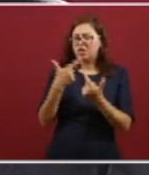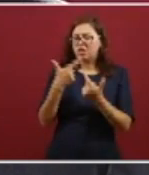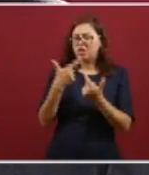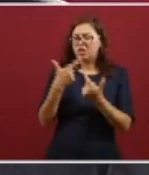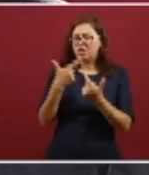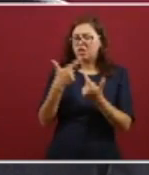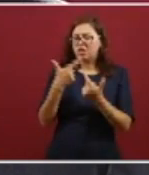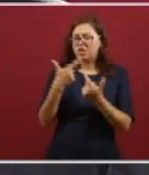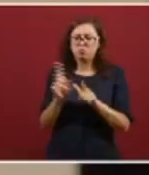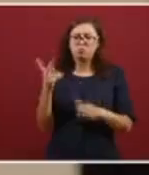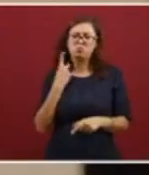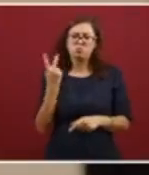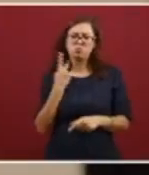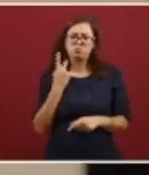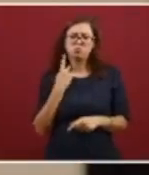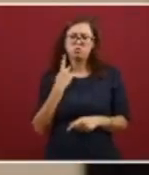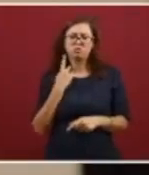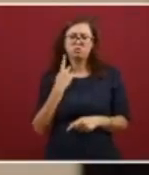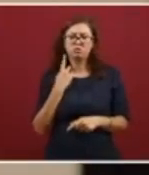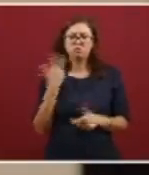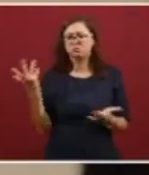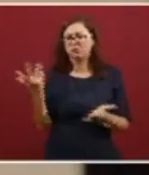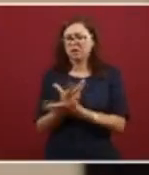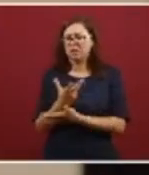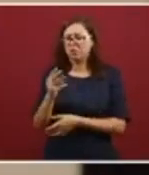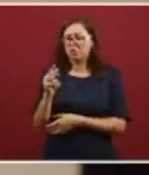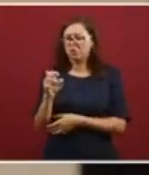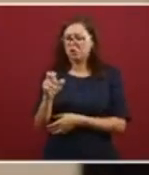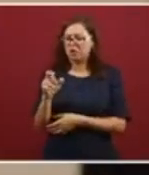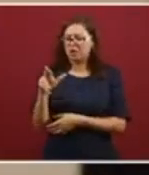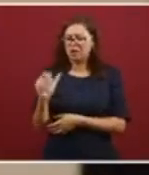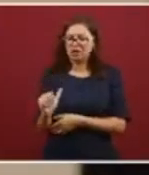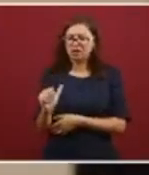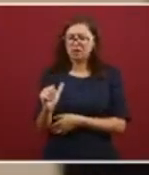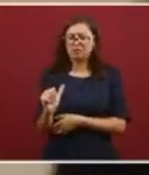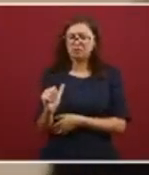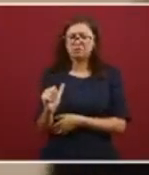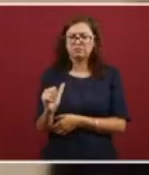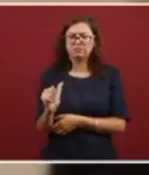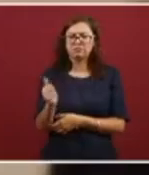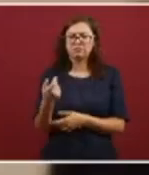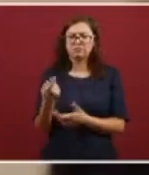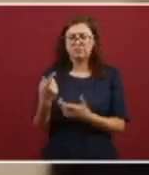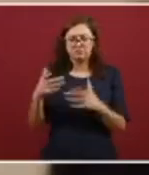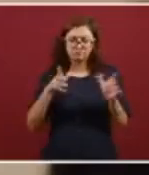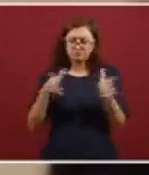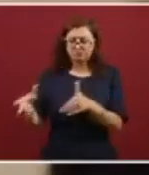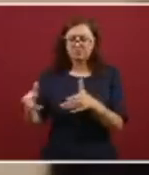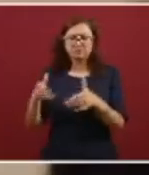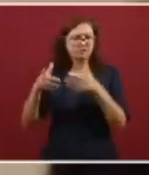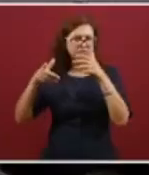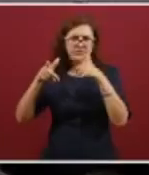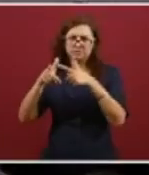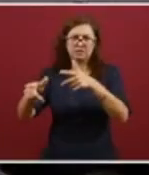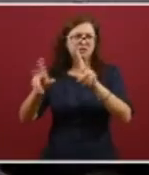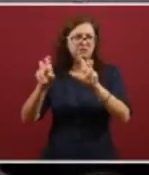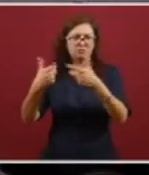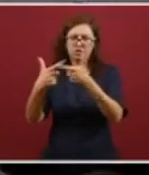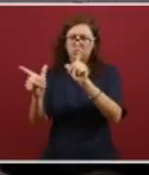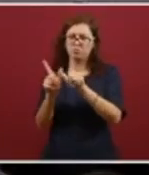No levantaron porque pues ganó Morena, ¿no? O sea, regresaron los partidos, pero ahora parece ser que